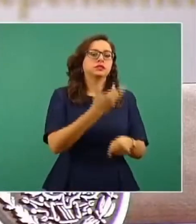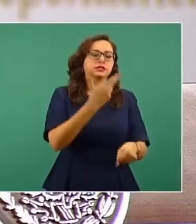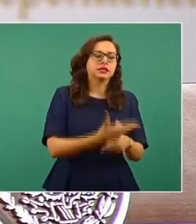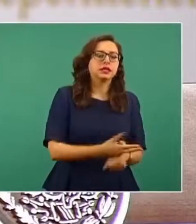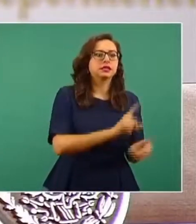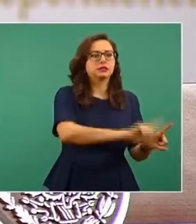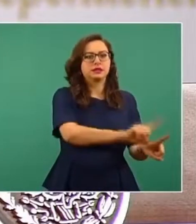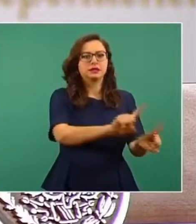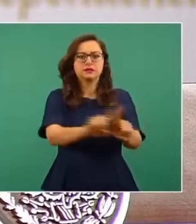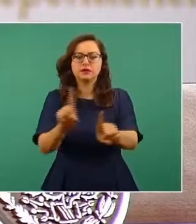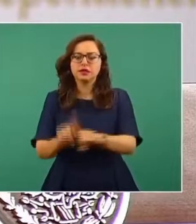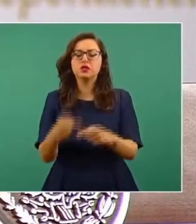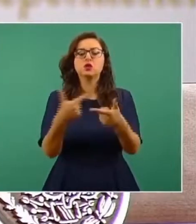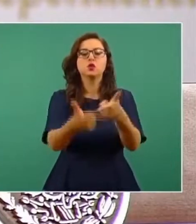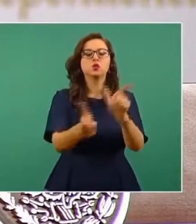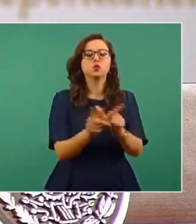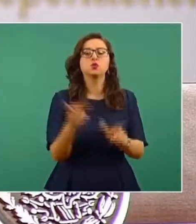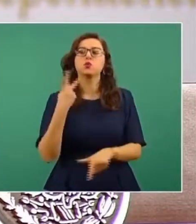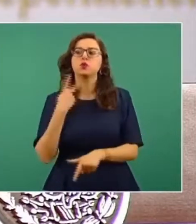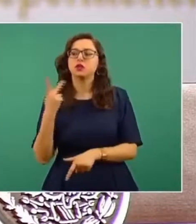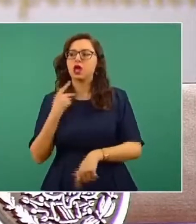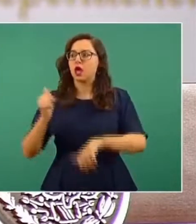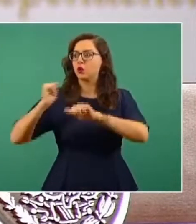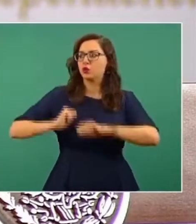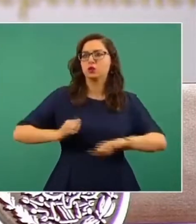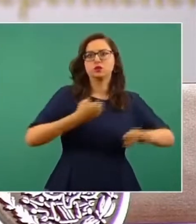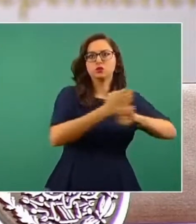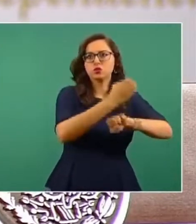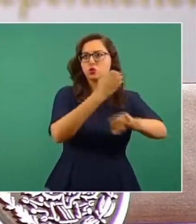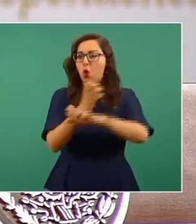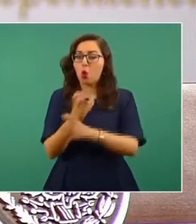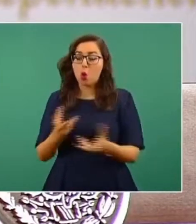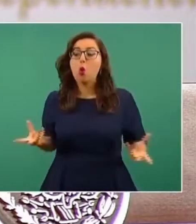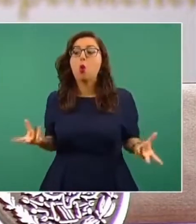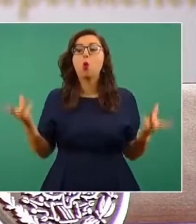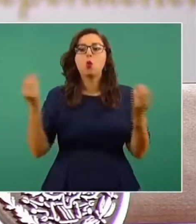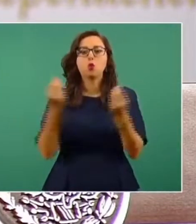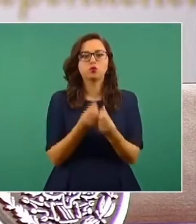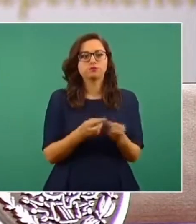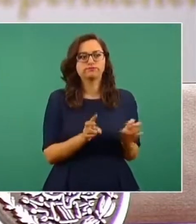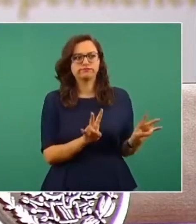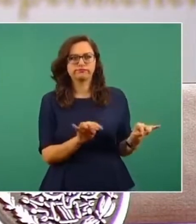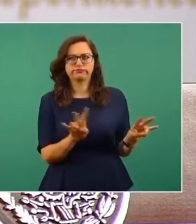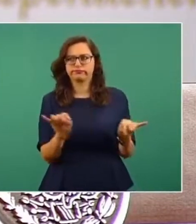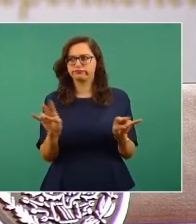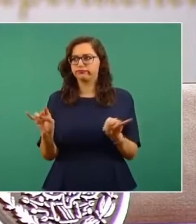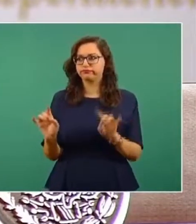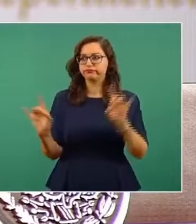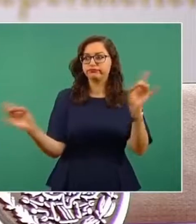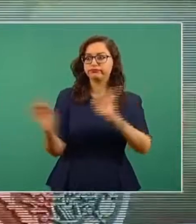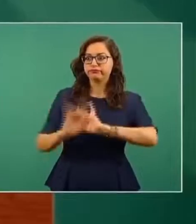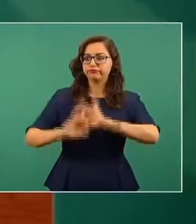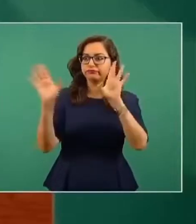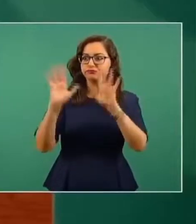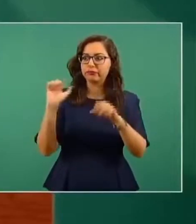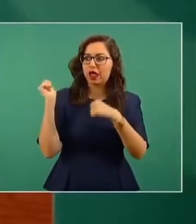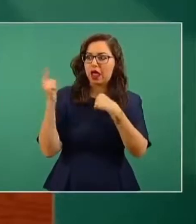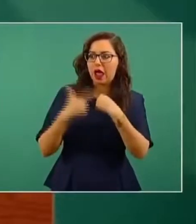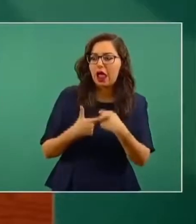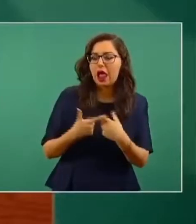que esta decisión del gobierno federal de implantar un programa de protección a candidatos debe ser